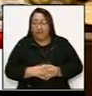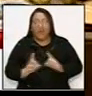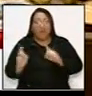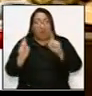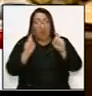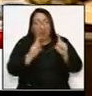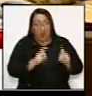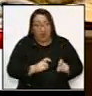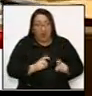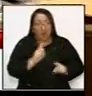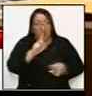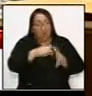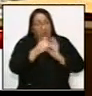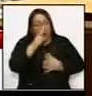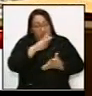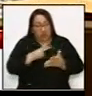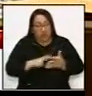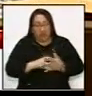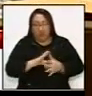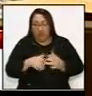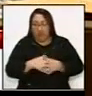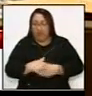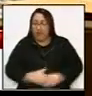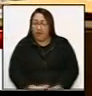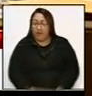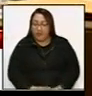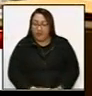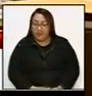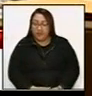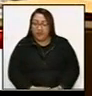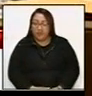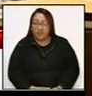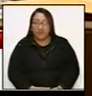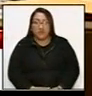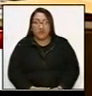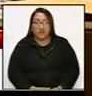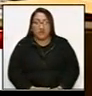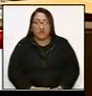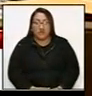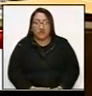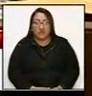interrogatorios a todas esas personas. Ahora,